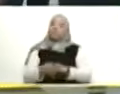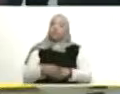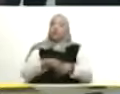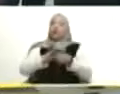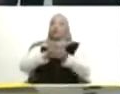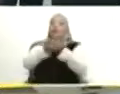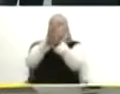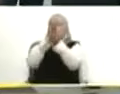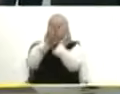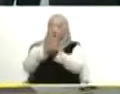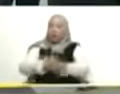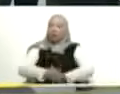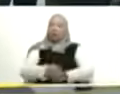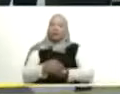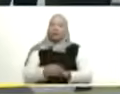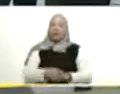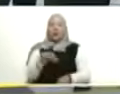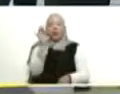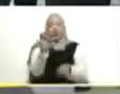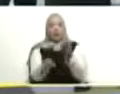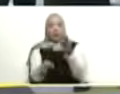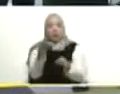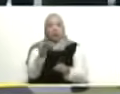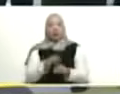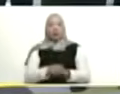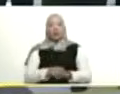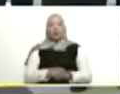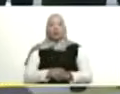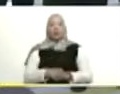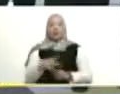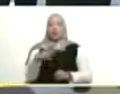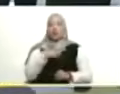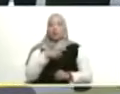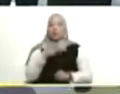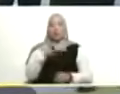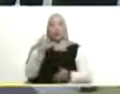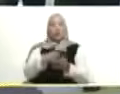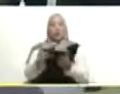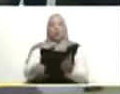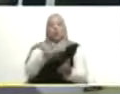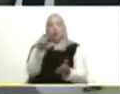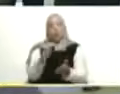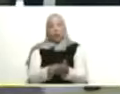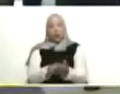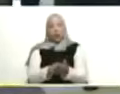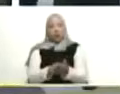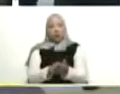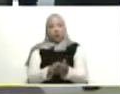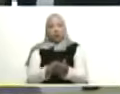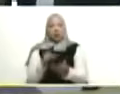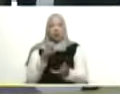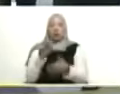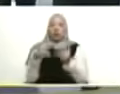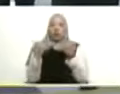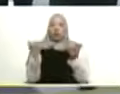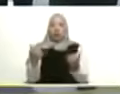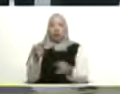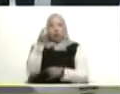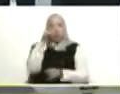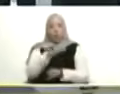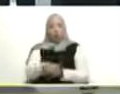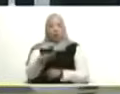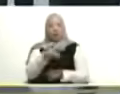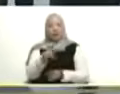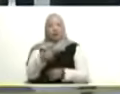Se acabaron las exoneraciones tributarias. Y el que no paga completo los tributos, vamos por él.